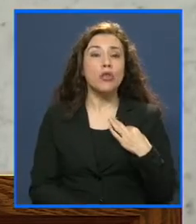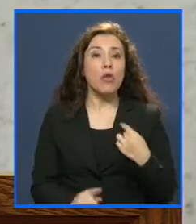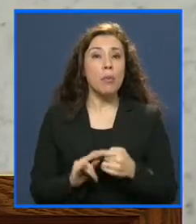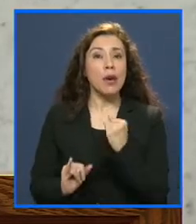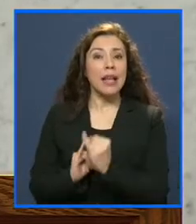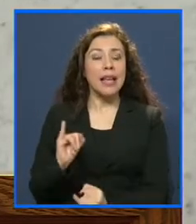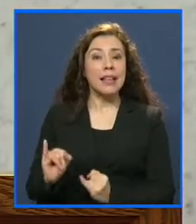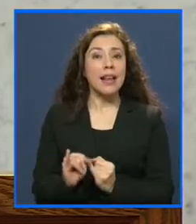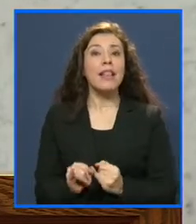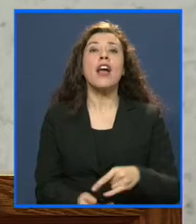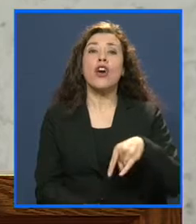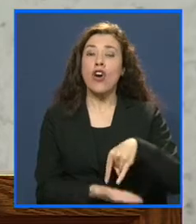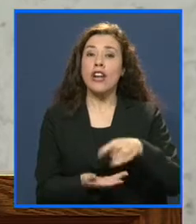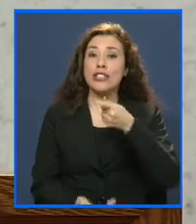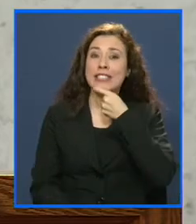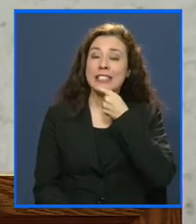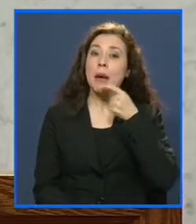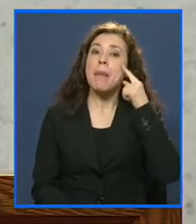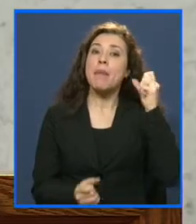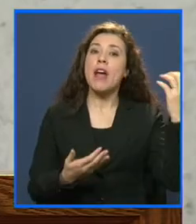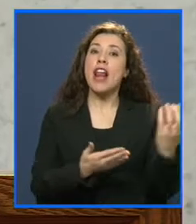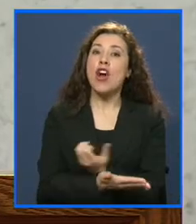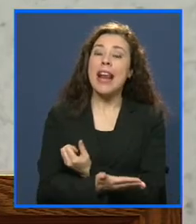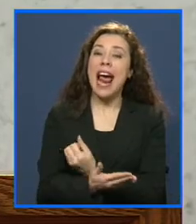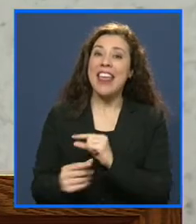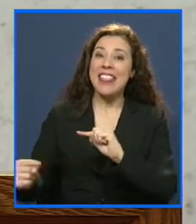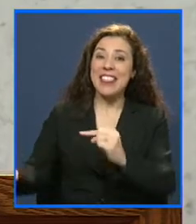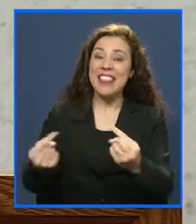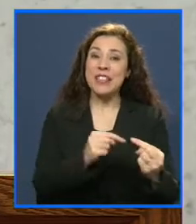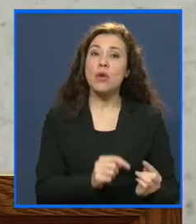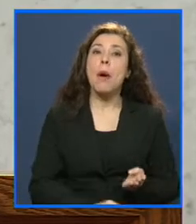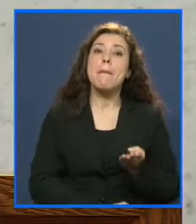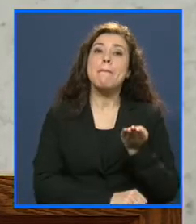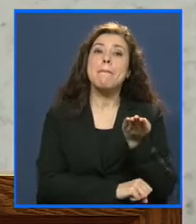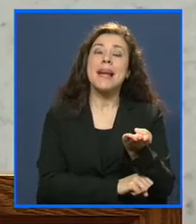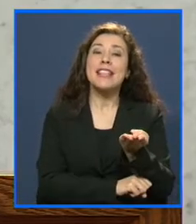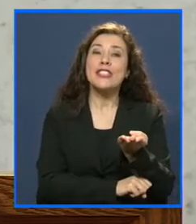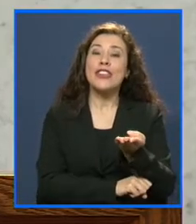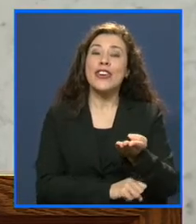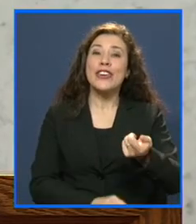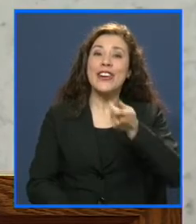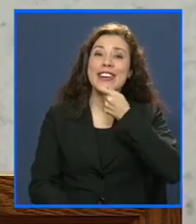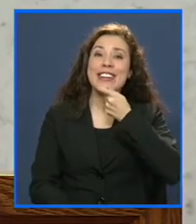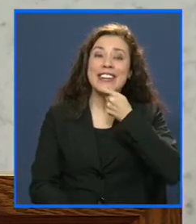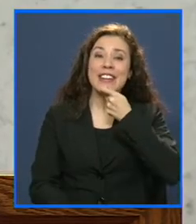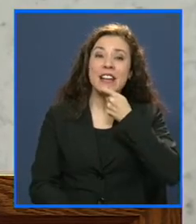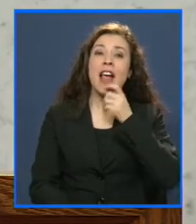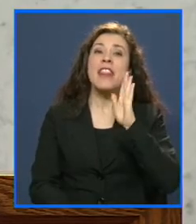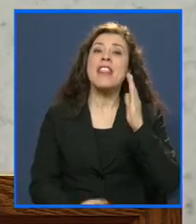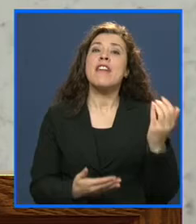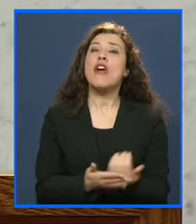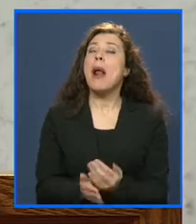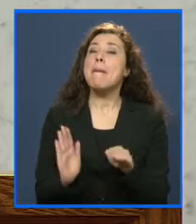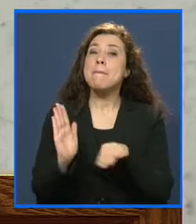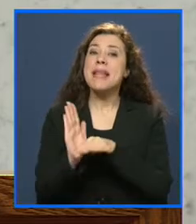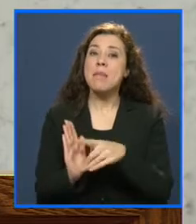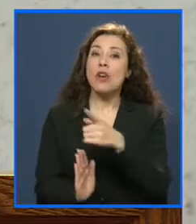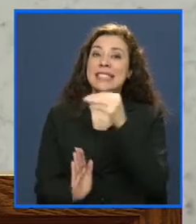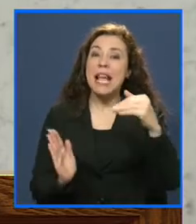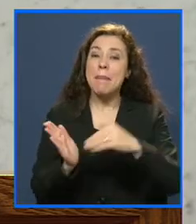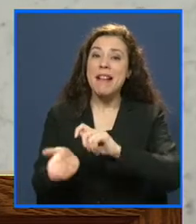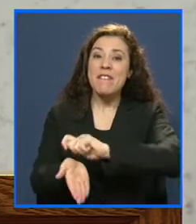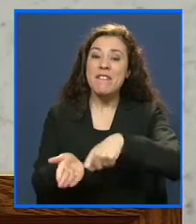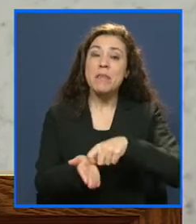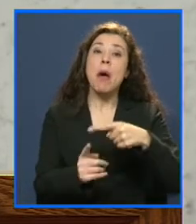del parlamento británico para lograr su discusión una petición en el reino unido debes tener al menos 100 mil firmas las cuales